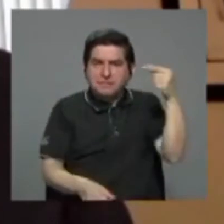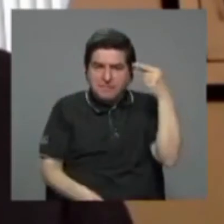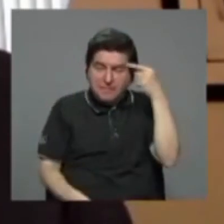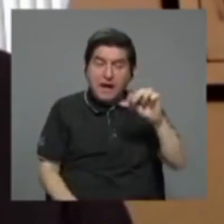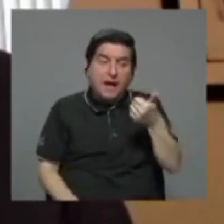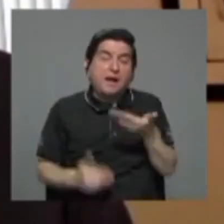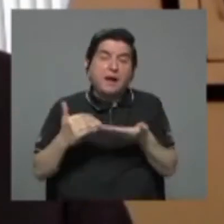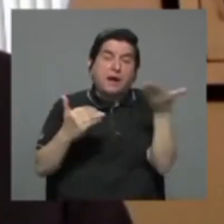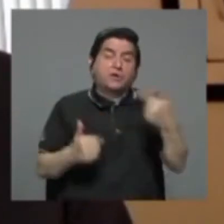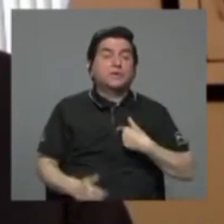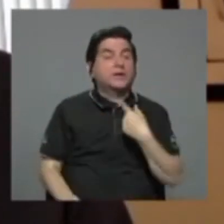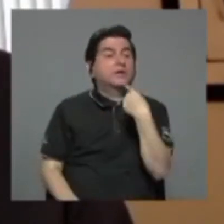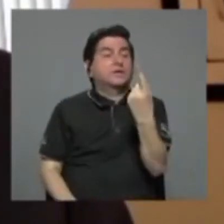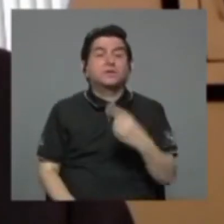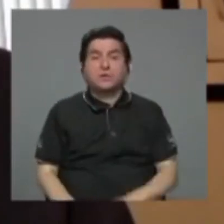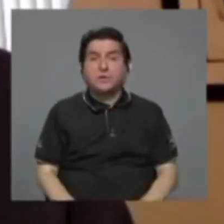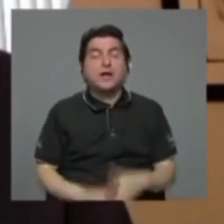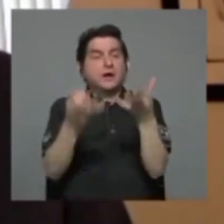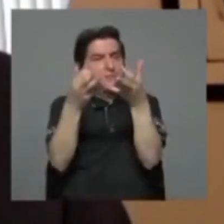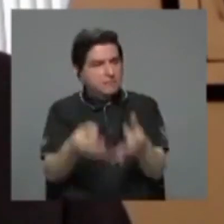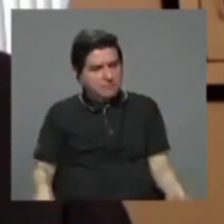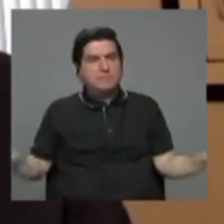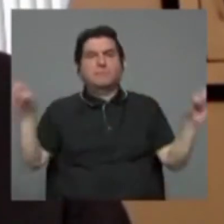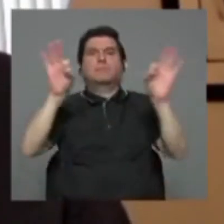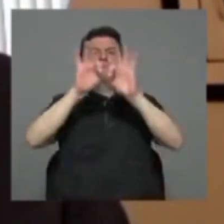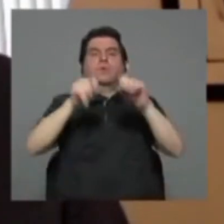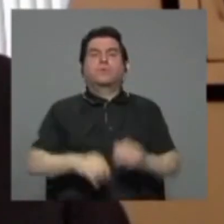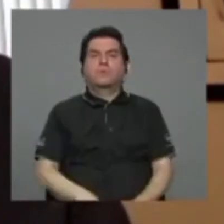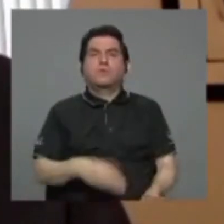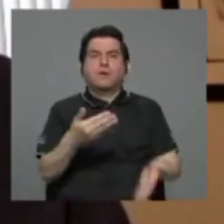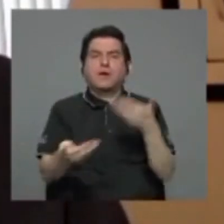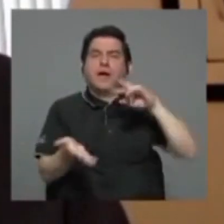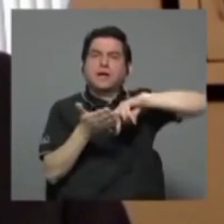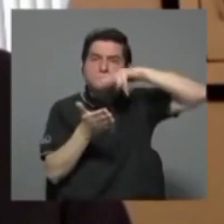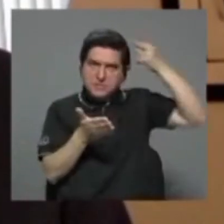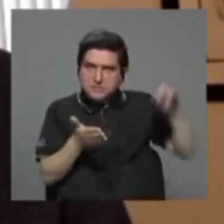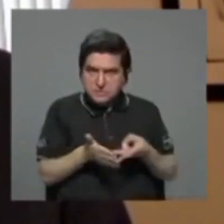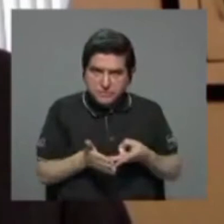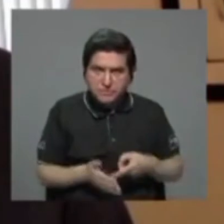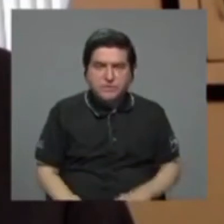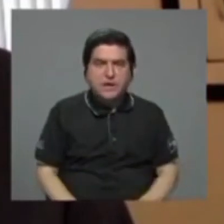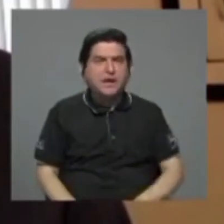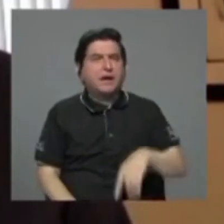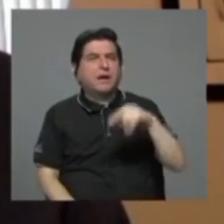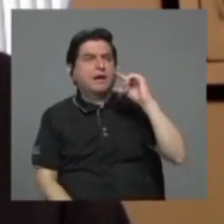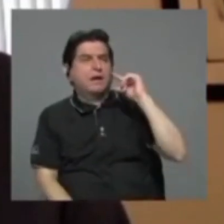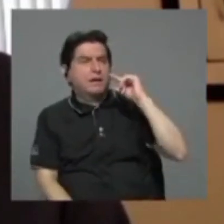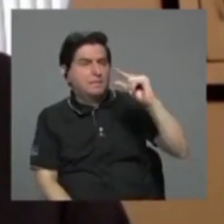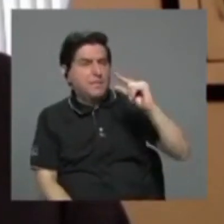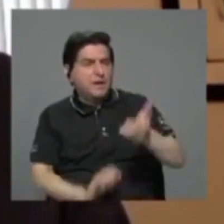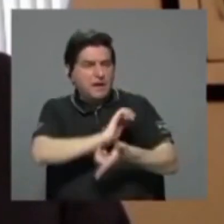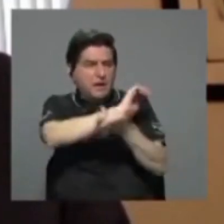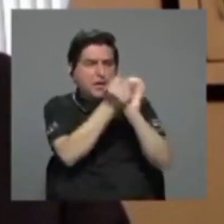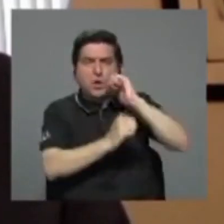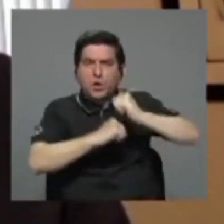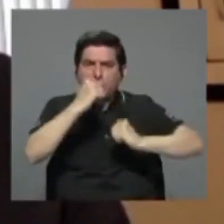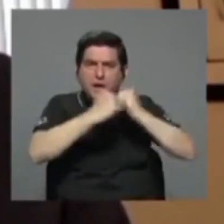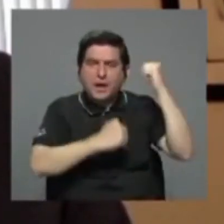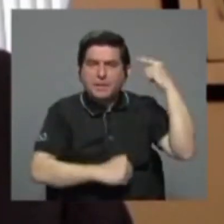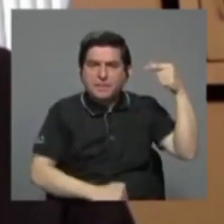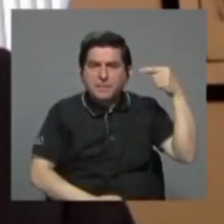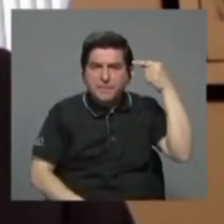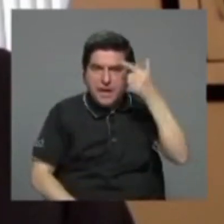me atrevería a decir que es fundamental y que casi equivale a una pequeña reforma estructural del